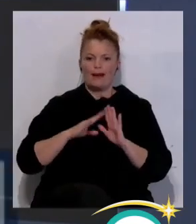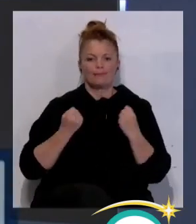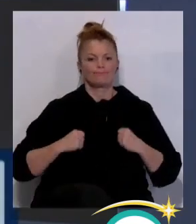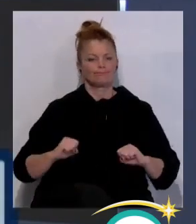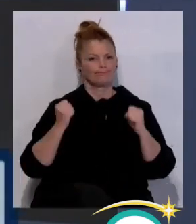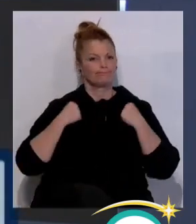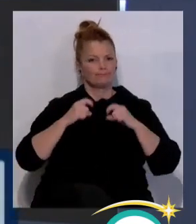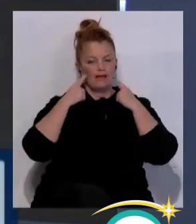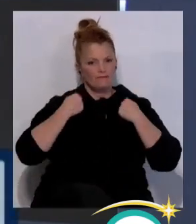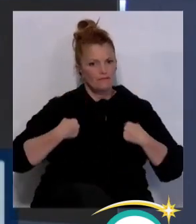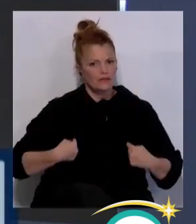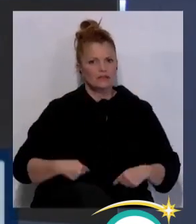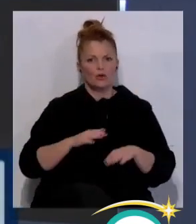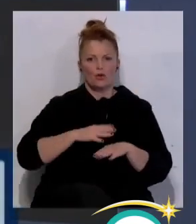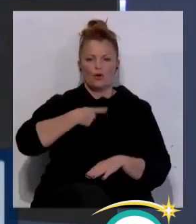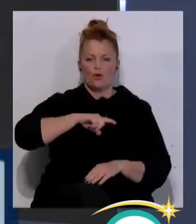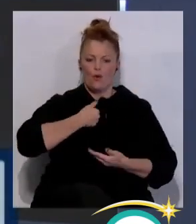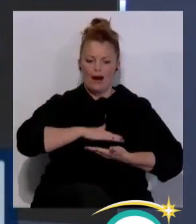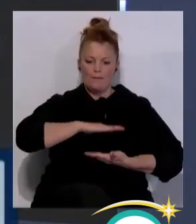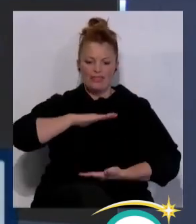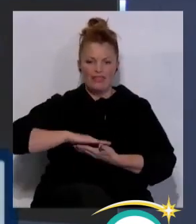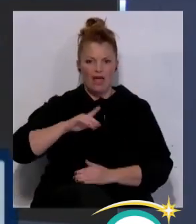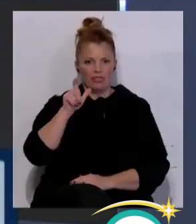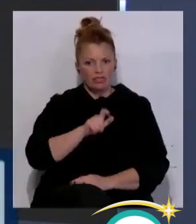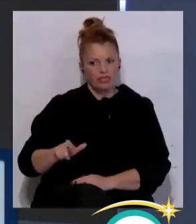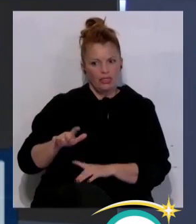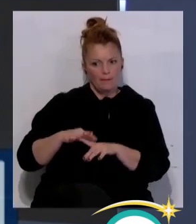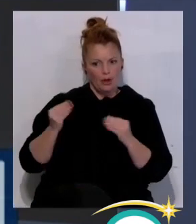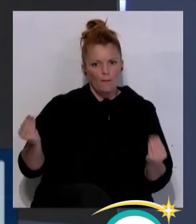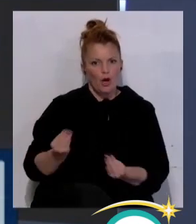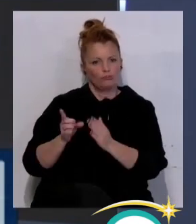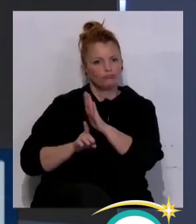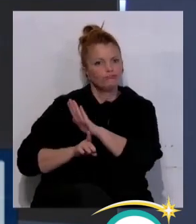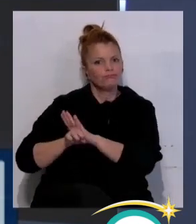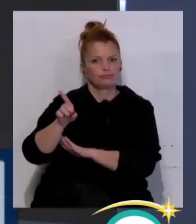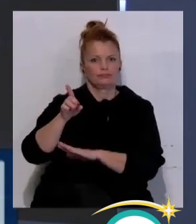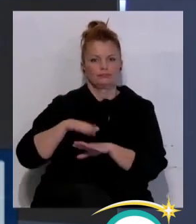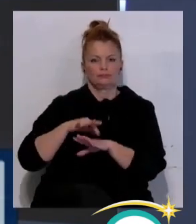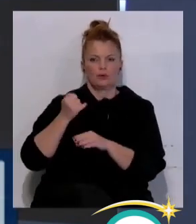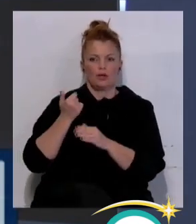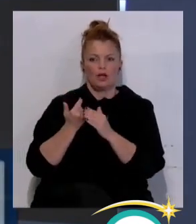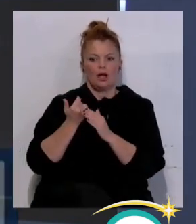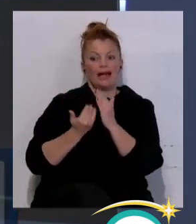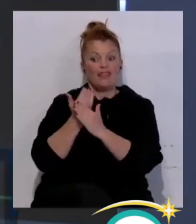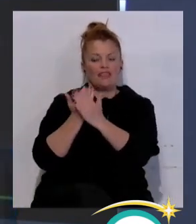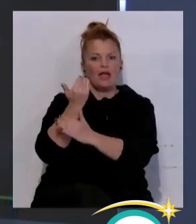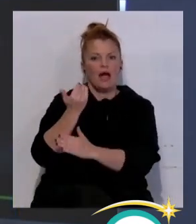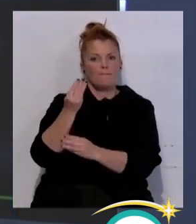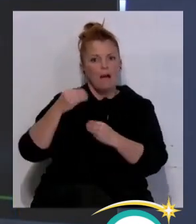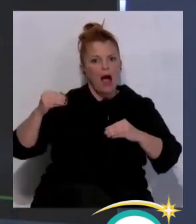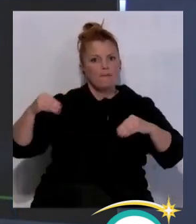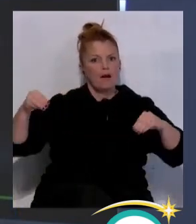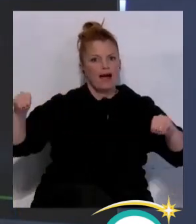físico, aumentamos la capacidad funcional de esa persona, con lo cual eso permite desarrollar cada vez más actividades,